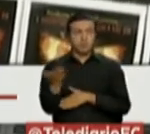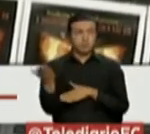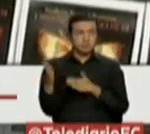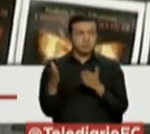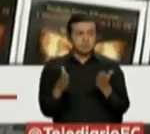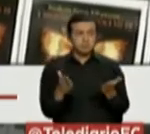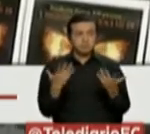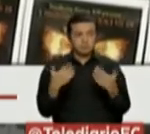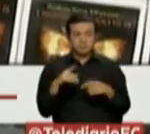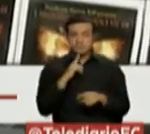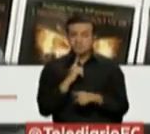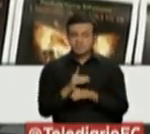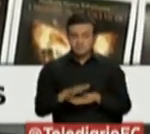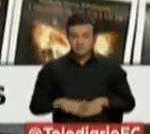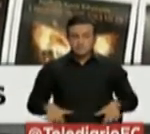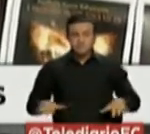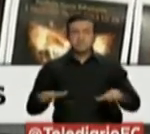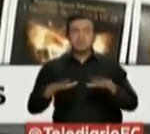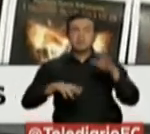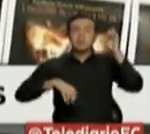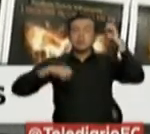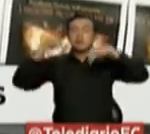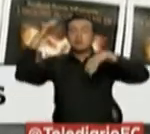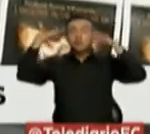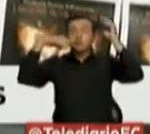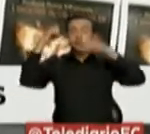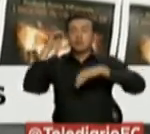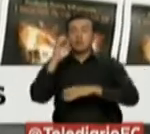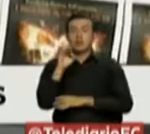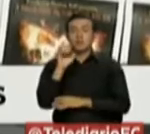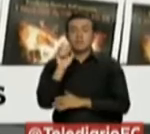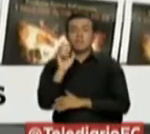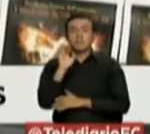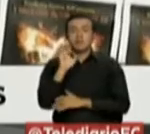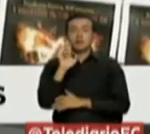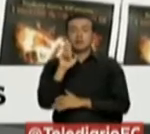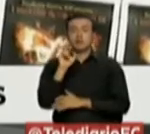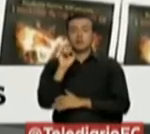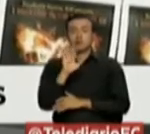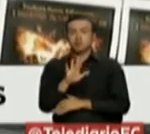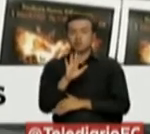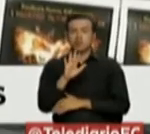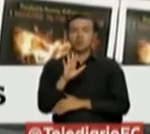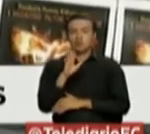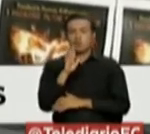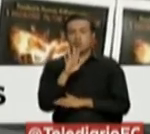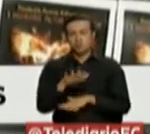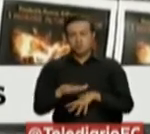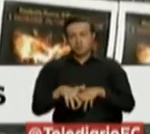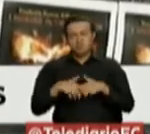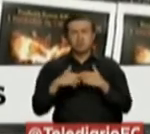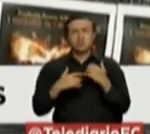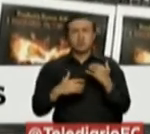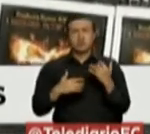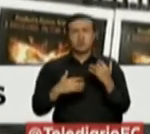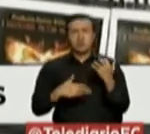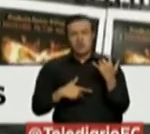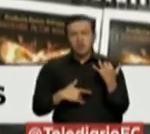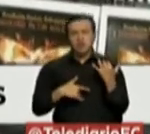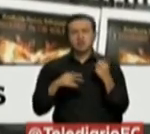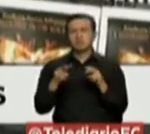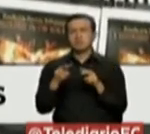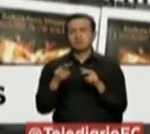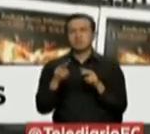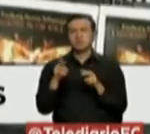que se encontraban acá en la discoteca Factory disfrutando de un concierto, y en gran medida hay